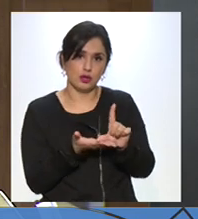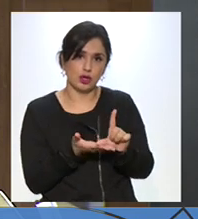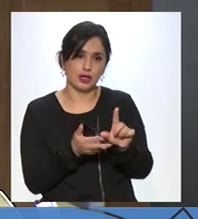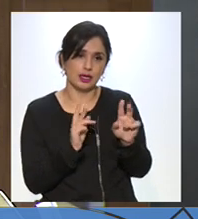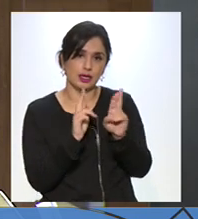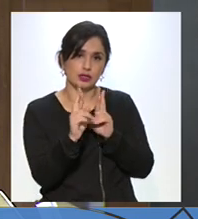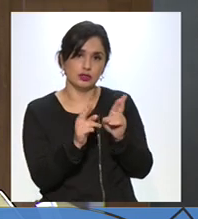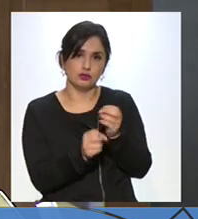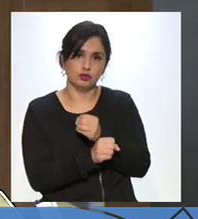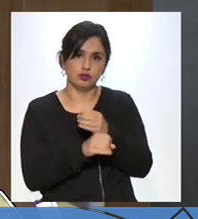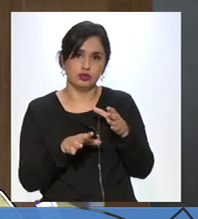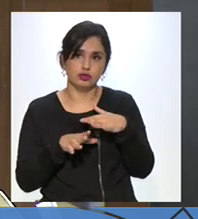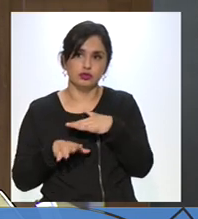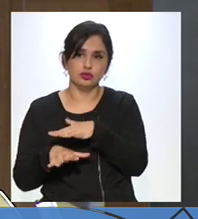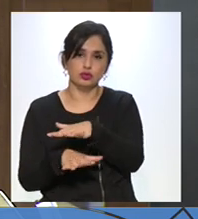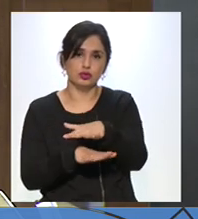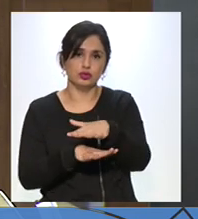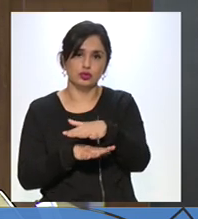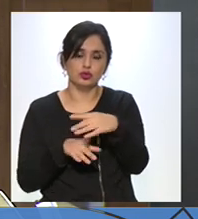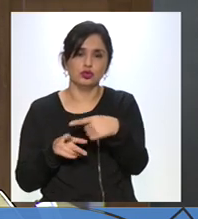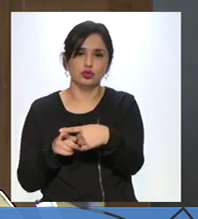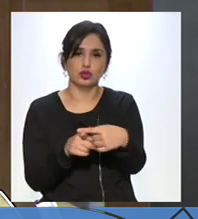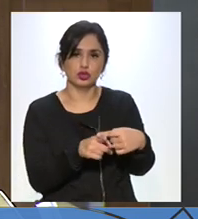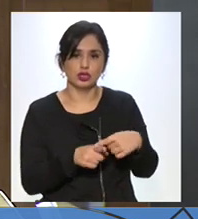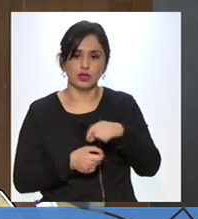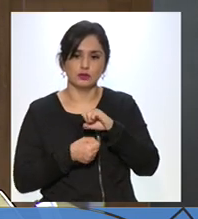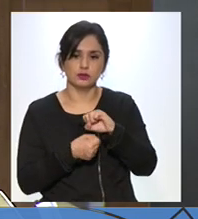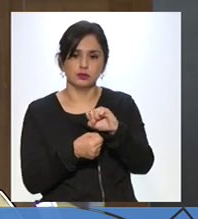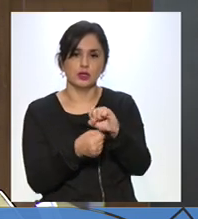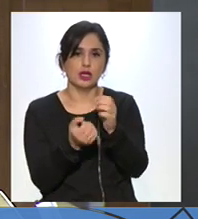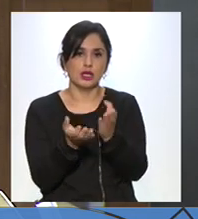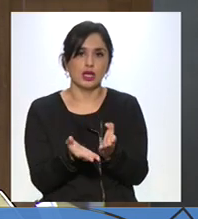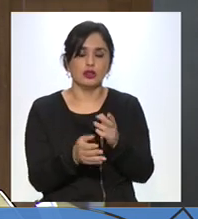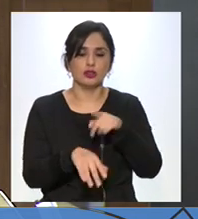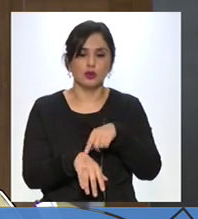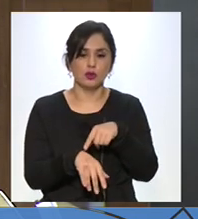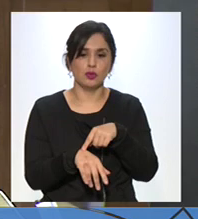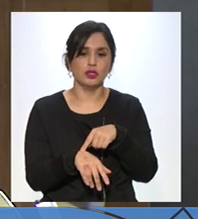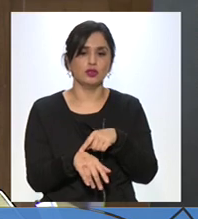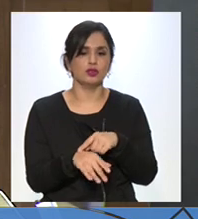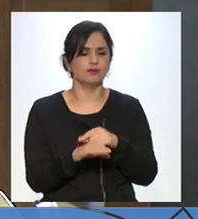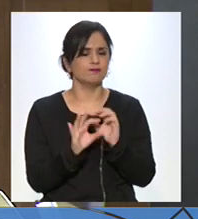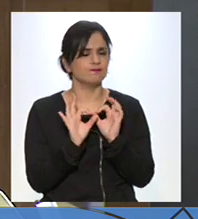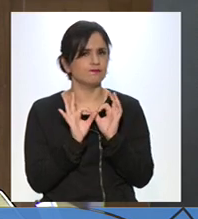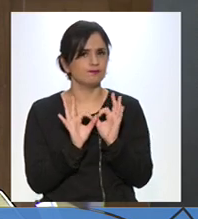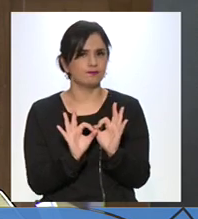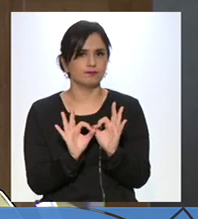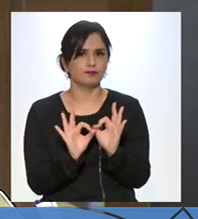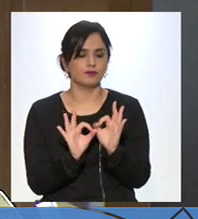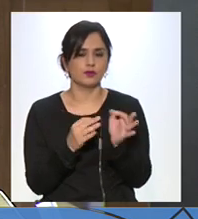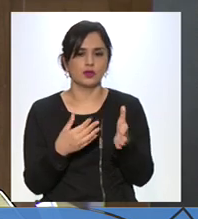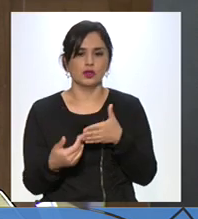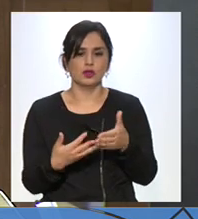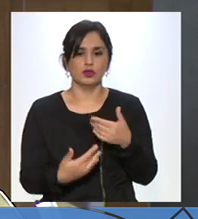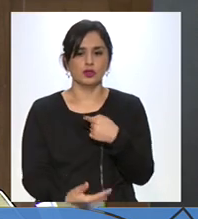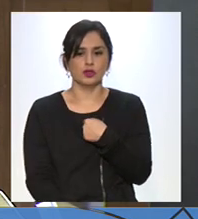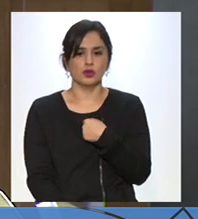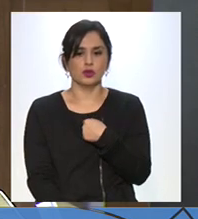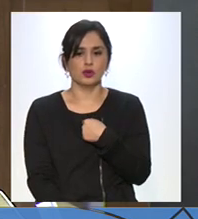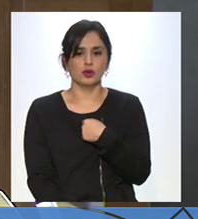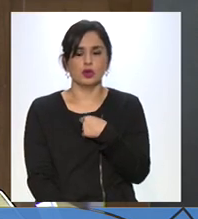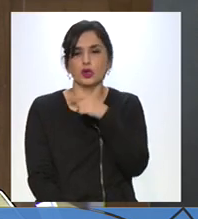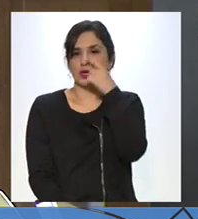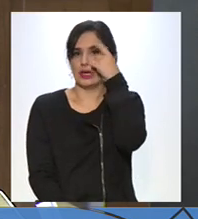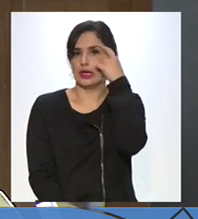social y de violencia. Y obviamente aquí estamos en un momento bien decisivo en donde Yo